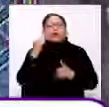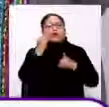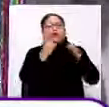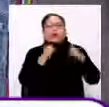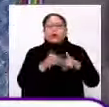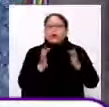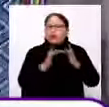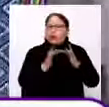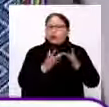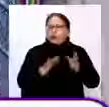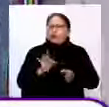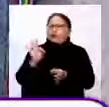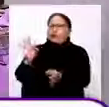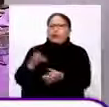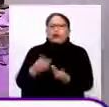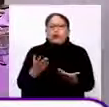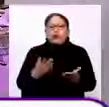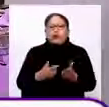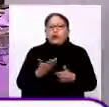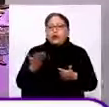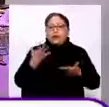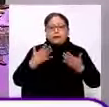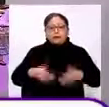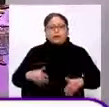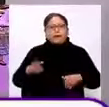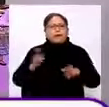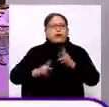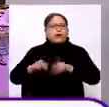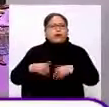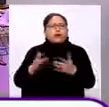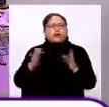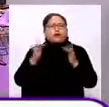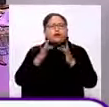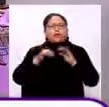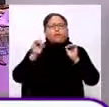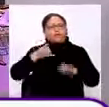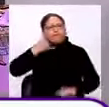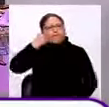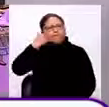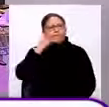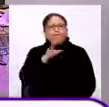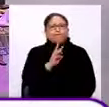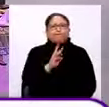les ofreces el modelo específico? Bueno, se pueden contactar al número